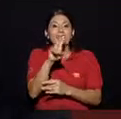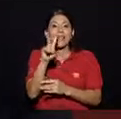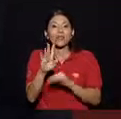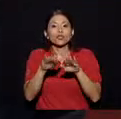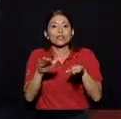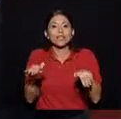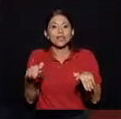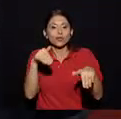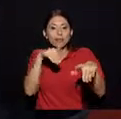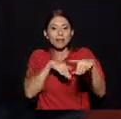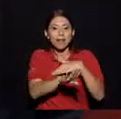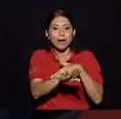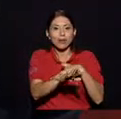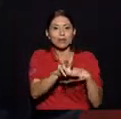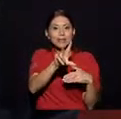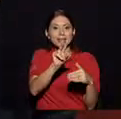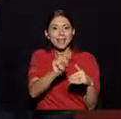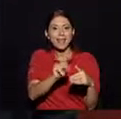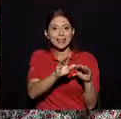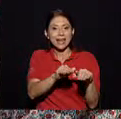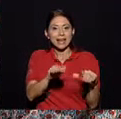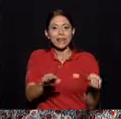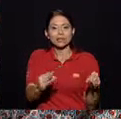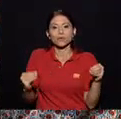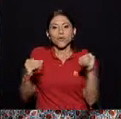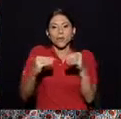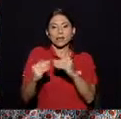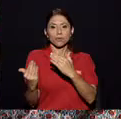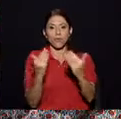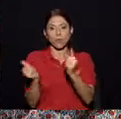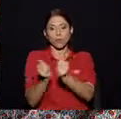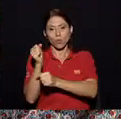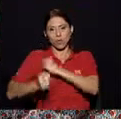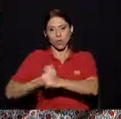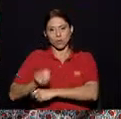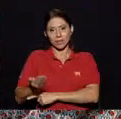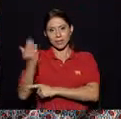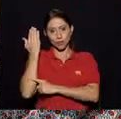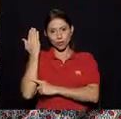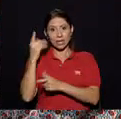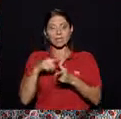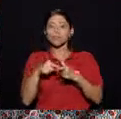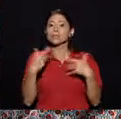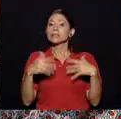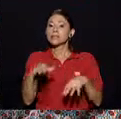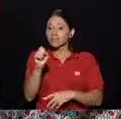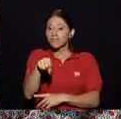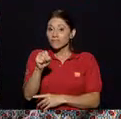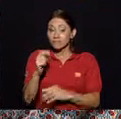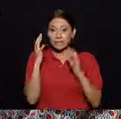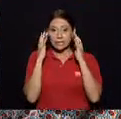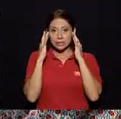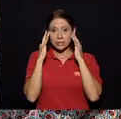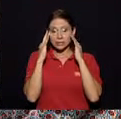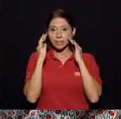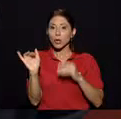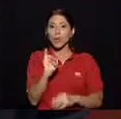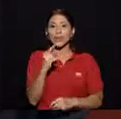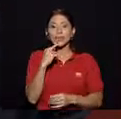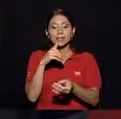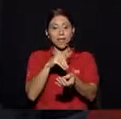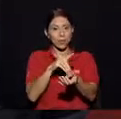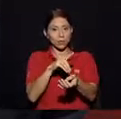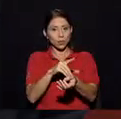niños más respecto del año anterior. Entonces, sí es una preocupación permanente. Y justamente lo que decía la doctora